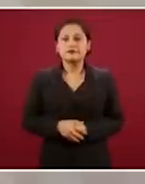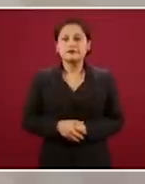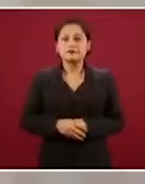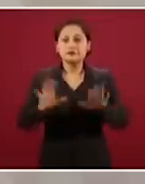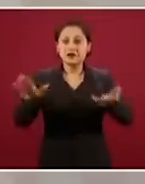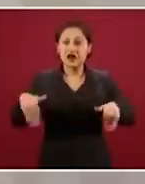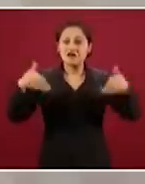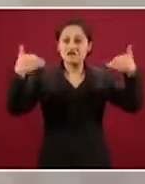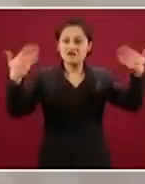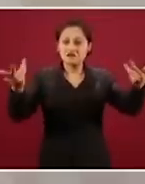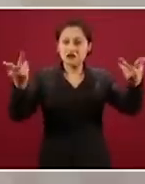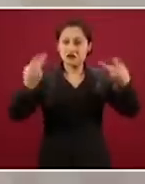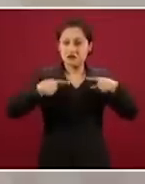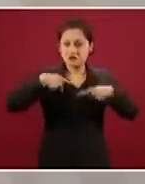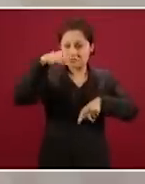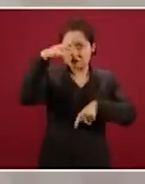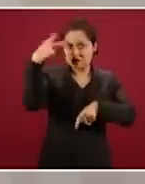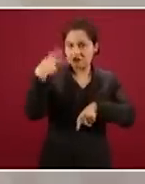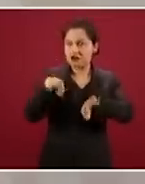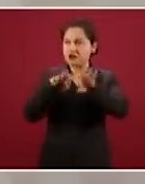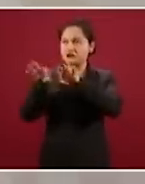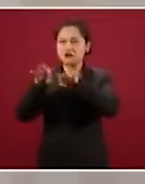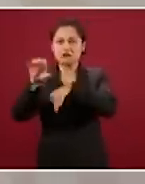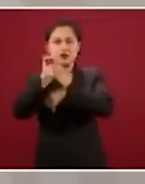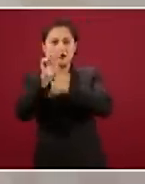nuestros paisanos a sus familiares.